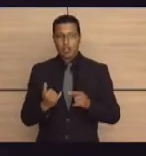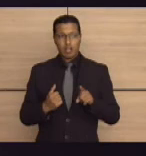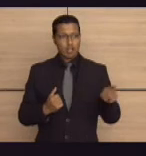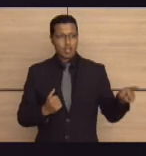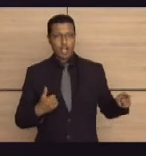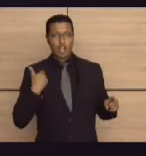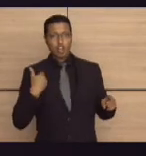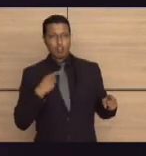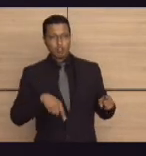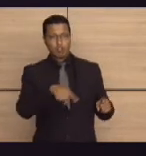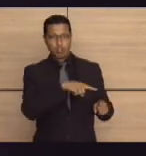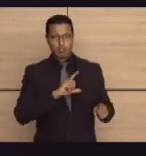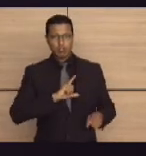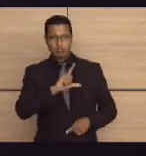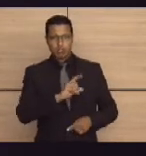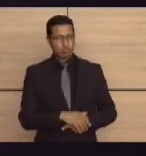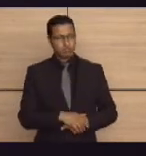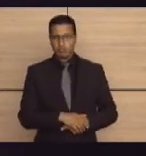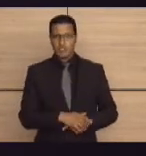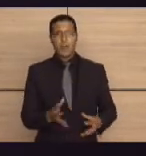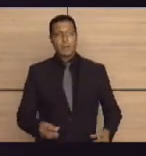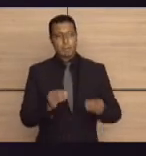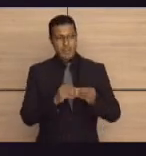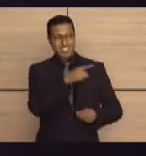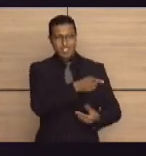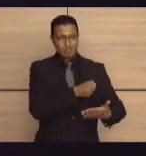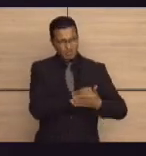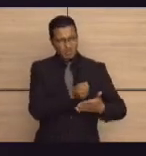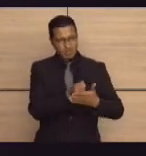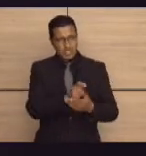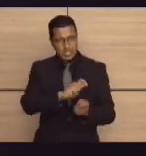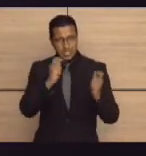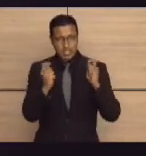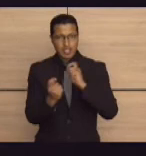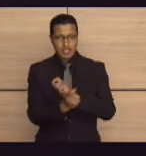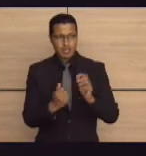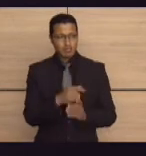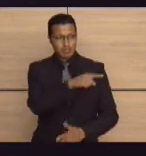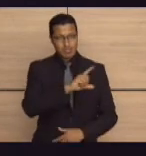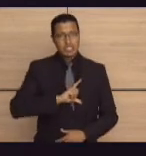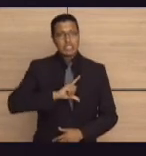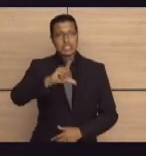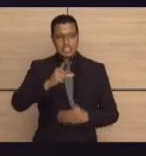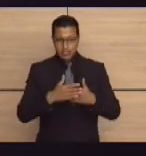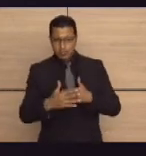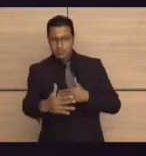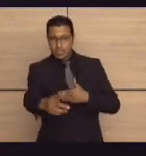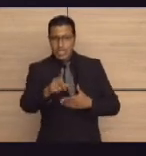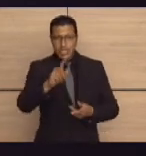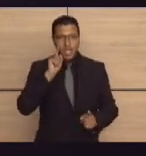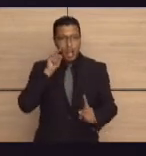solo deben tomar la vocería, sino que deben promover el cambio y deben liderar el camino hacia ese